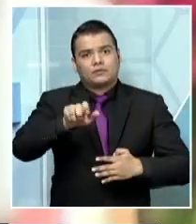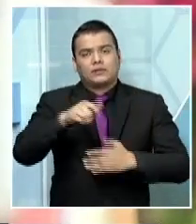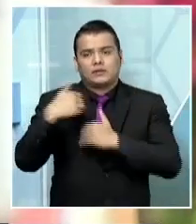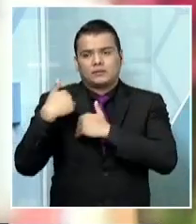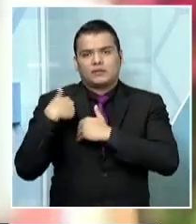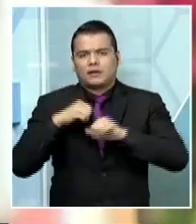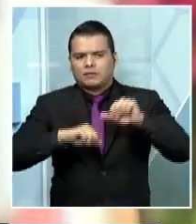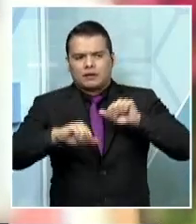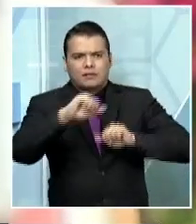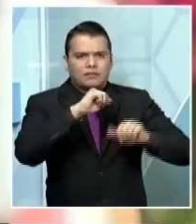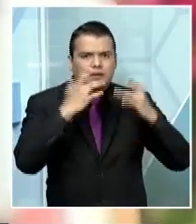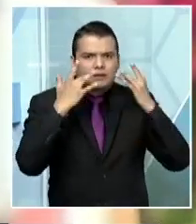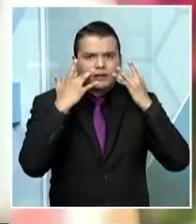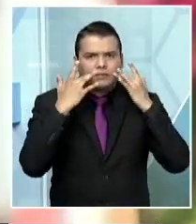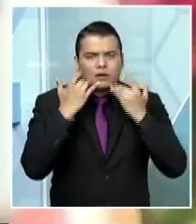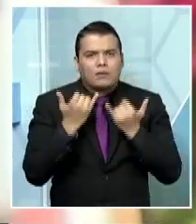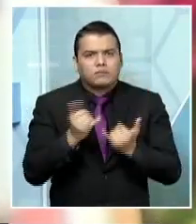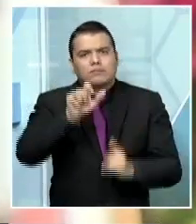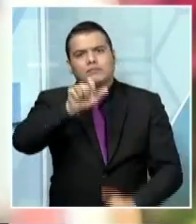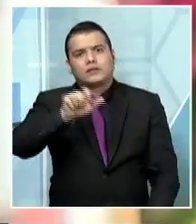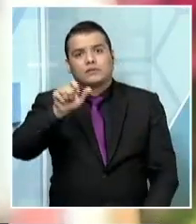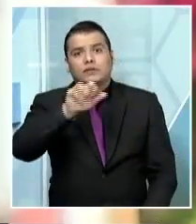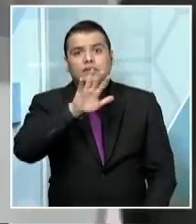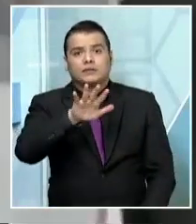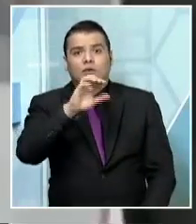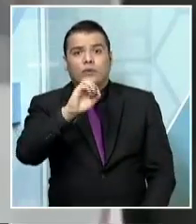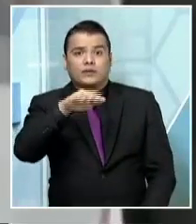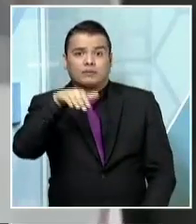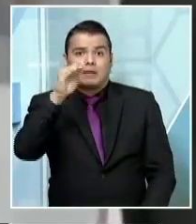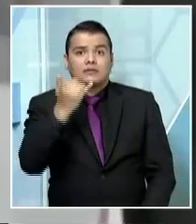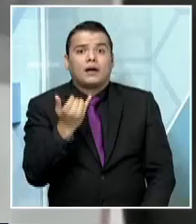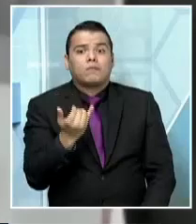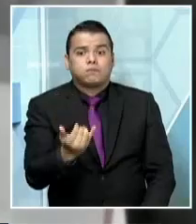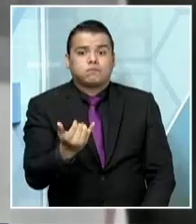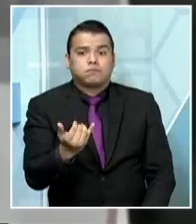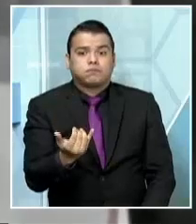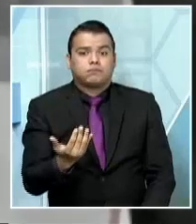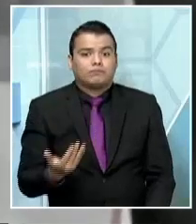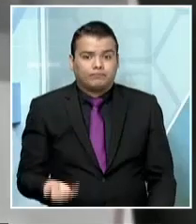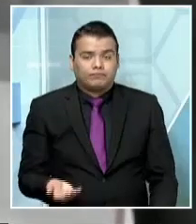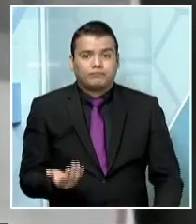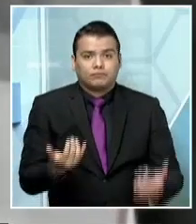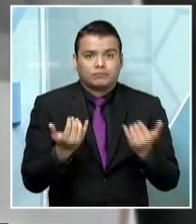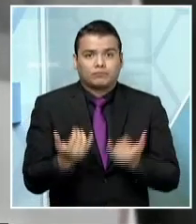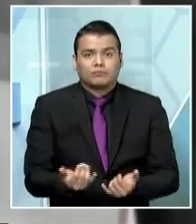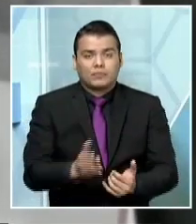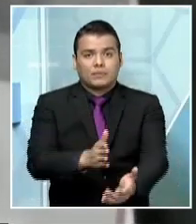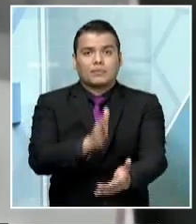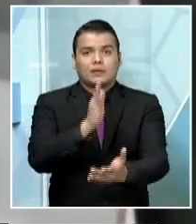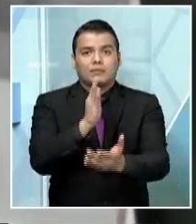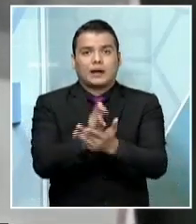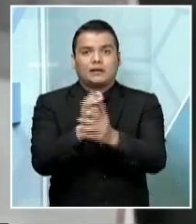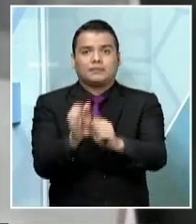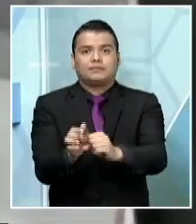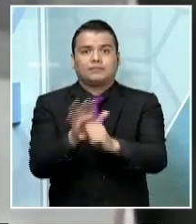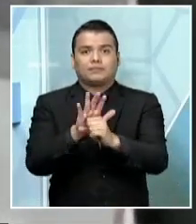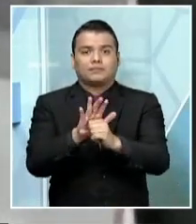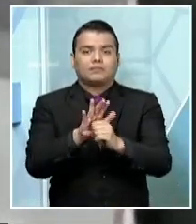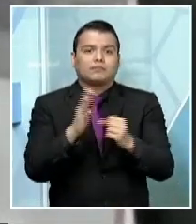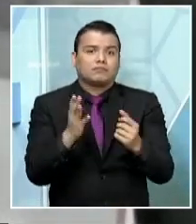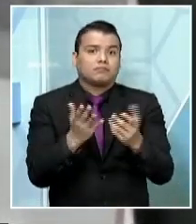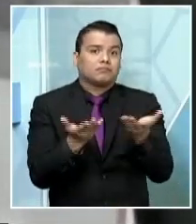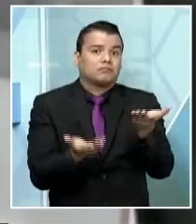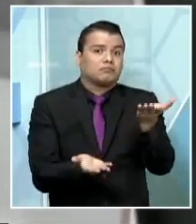aseo. Terminamos siendo sesiones de más de 50 personas. Ante esta contingencia, la mesa directiva decidirá si hacerlo de